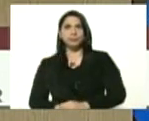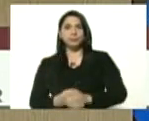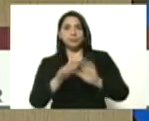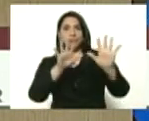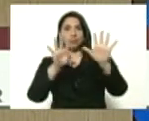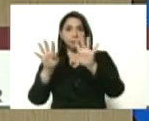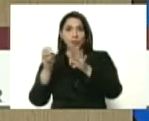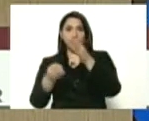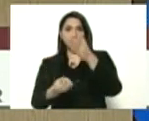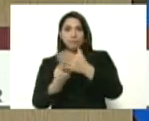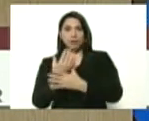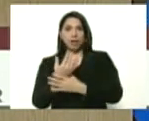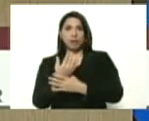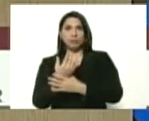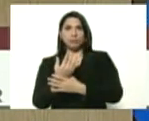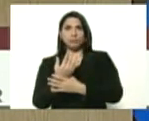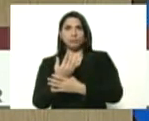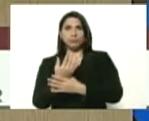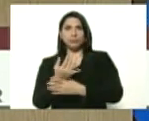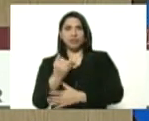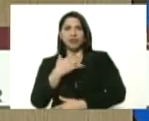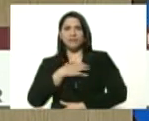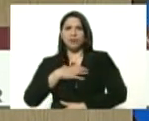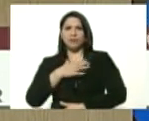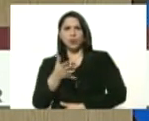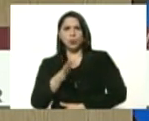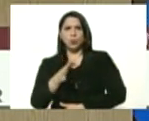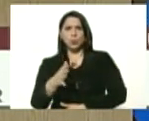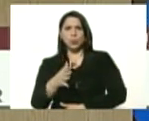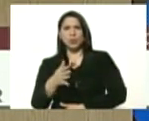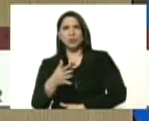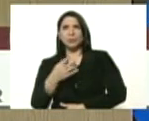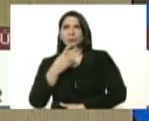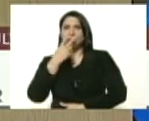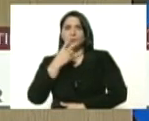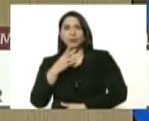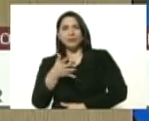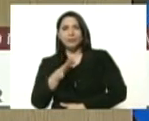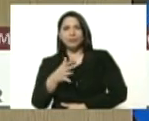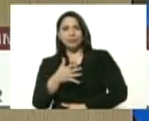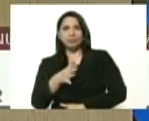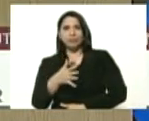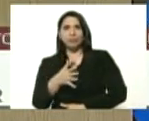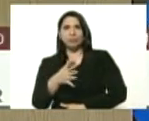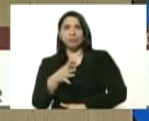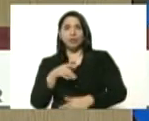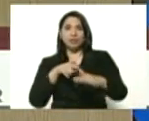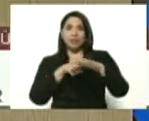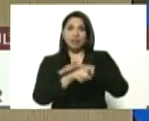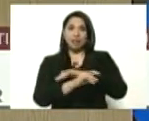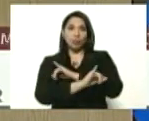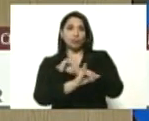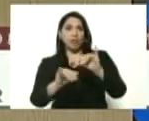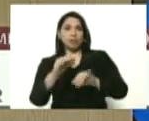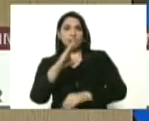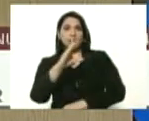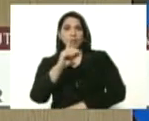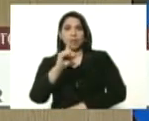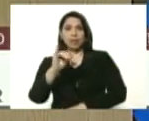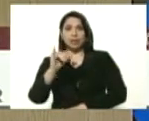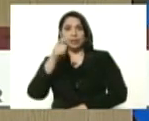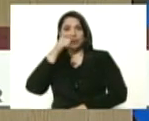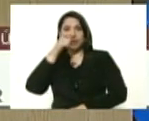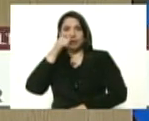mayo. Está con síntomas leves, insuficiencia respiratoria leve, y fue ingresado en el CDI